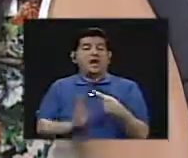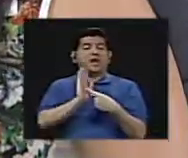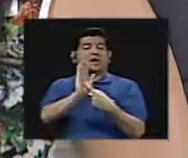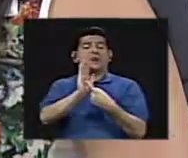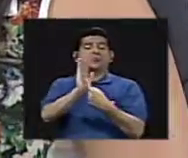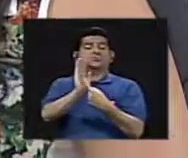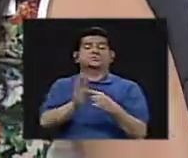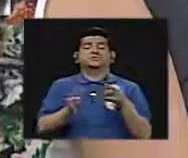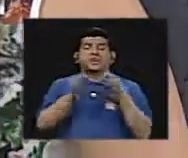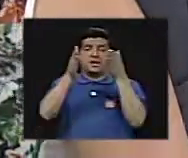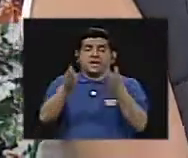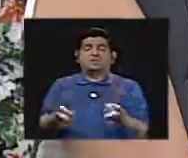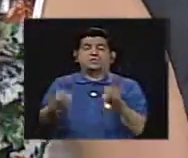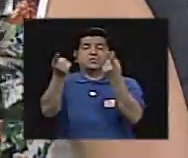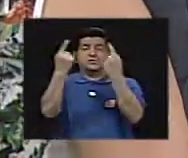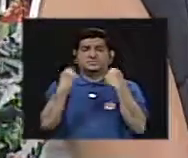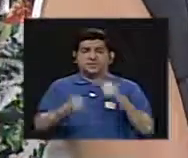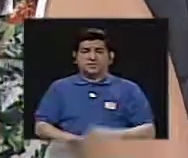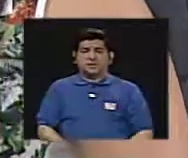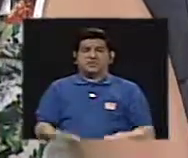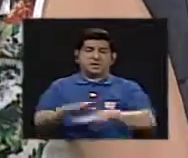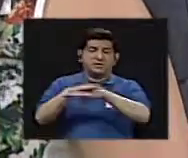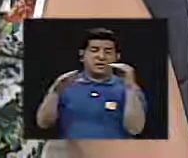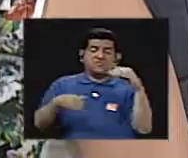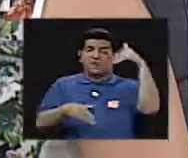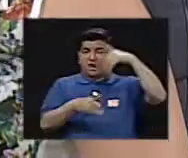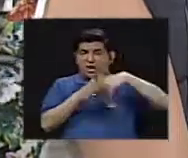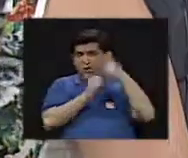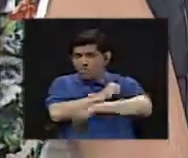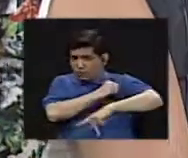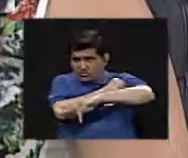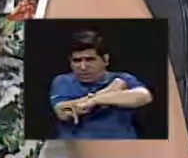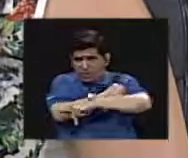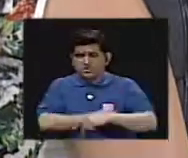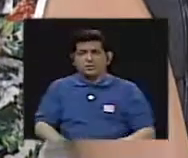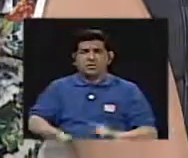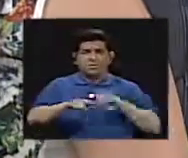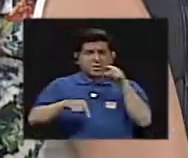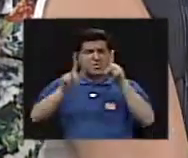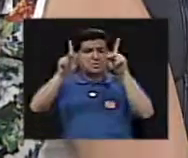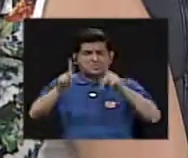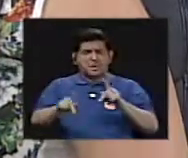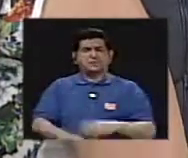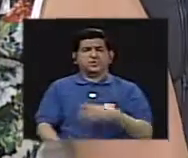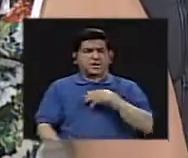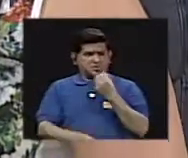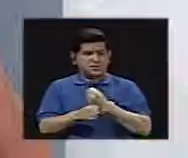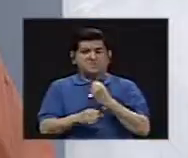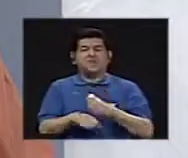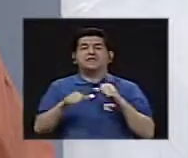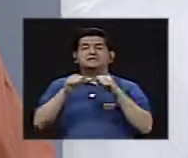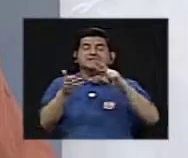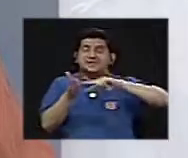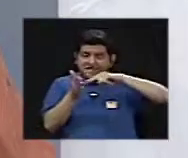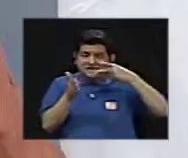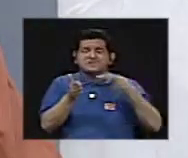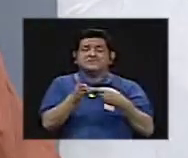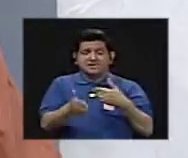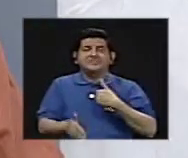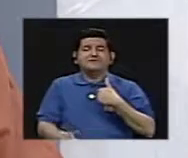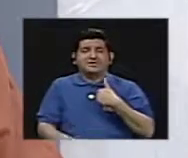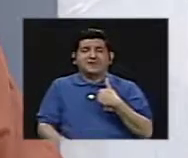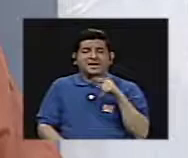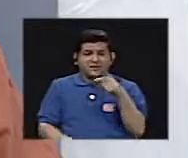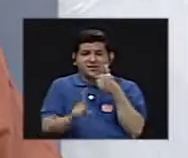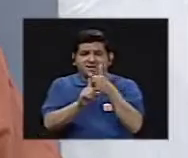presencien los turistas que vienen de afuera o interno del país, exacto, sino que es algo que ellos efectivamente son sus labores. Les sigue significando, exacto, para ellos. Y creo